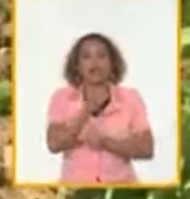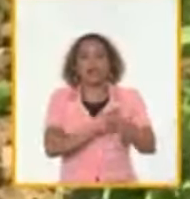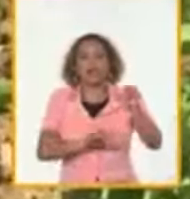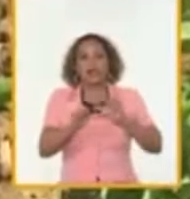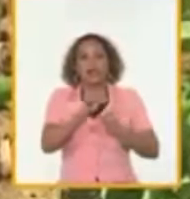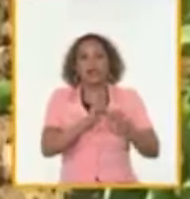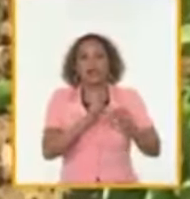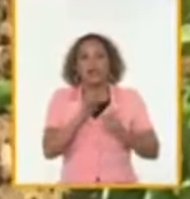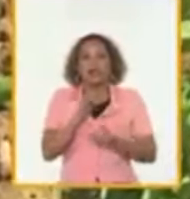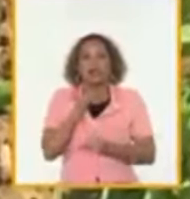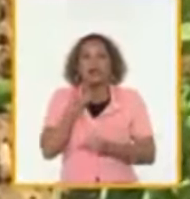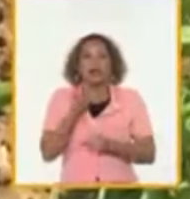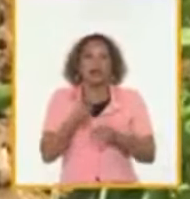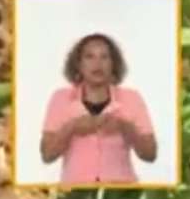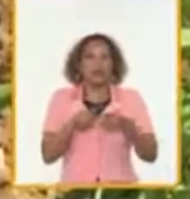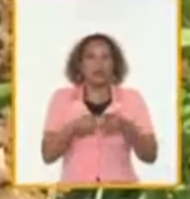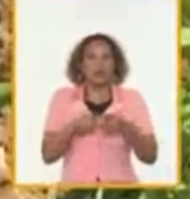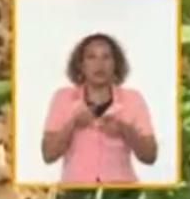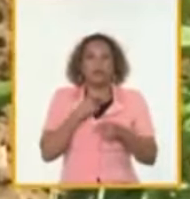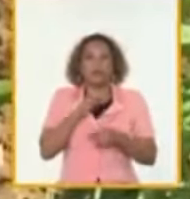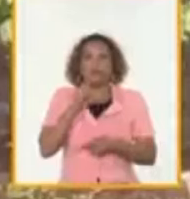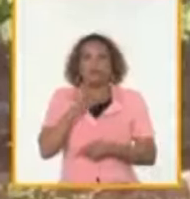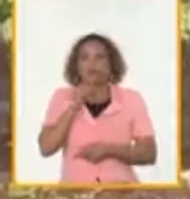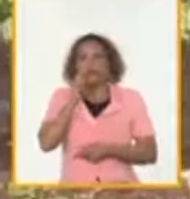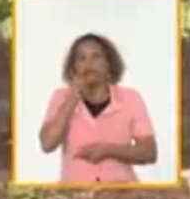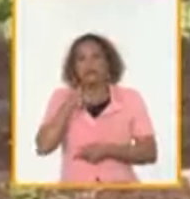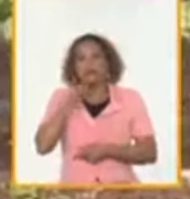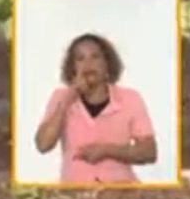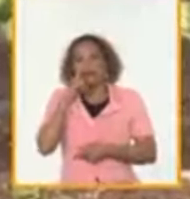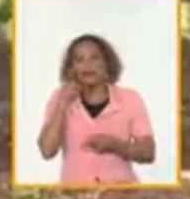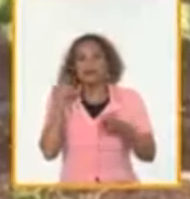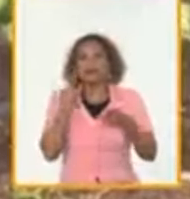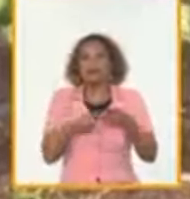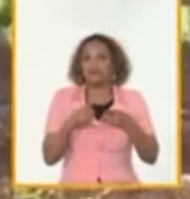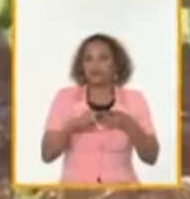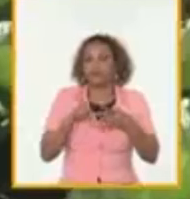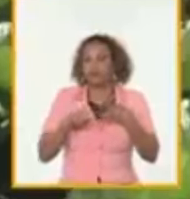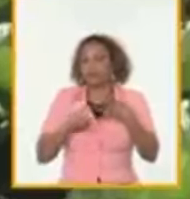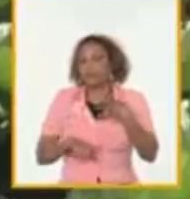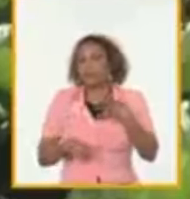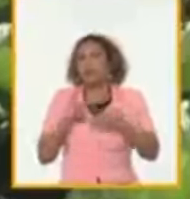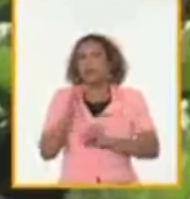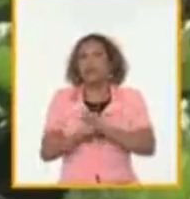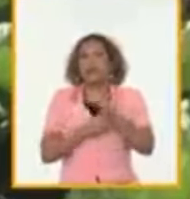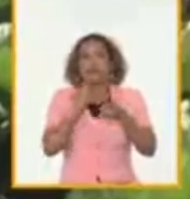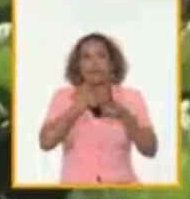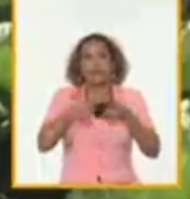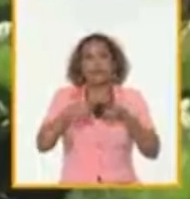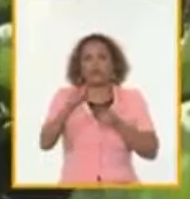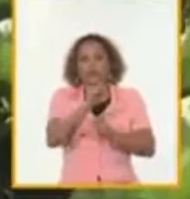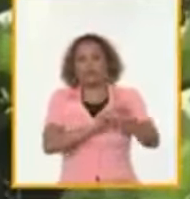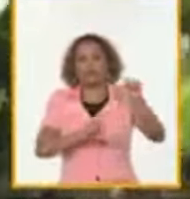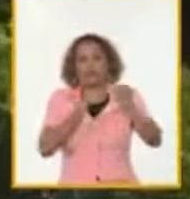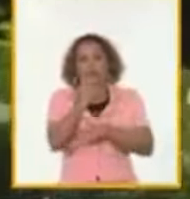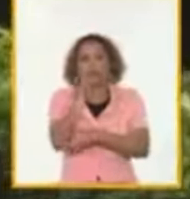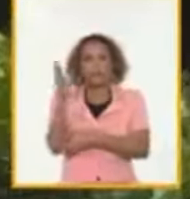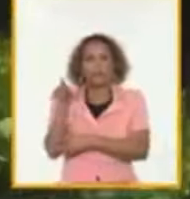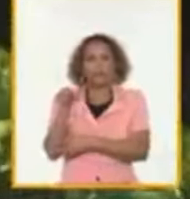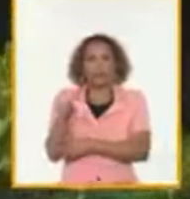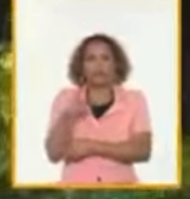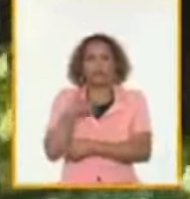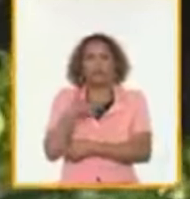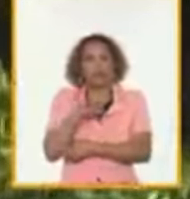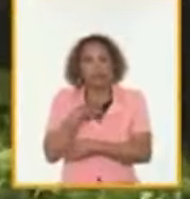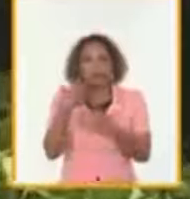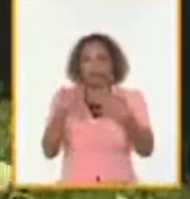orgánicos hemos hablado del levam hemos hablado de algunos otros que que se han venido intencionando en la provincia que ya tenemos producción